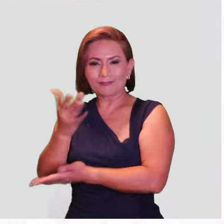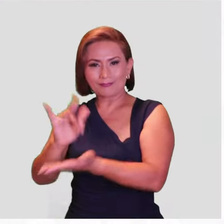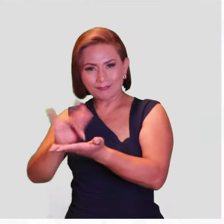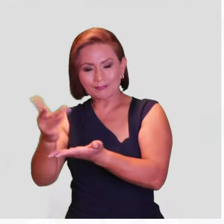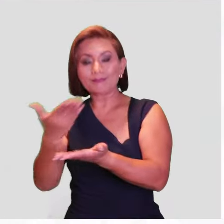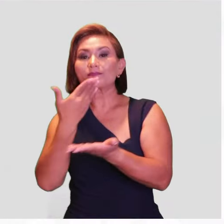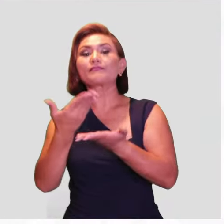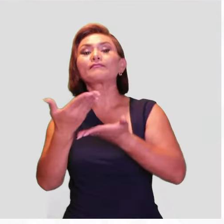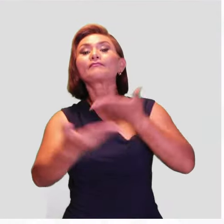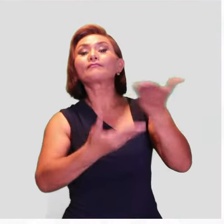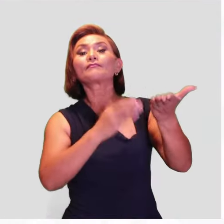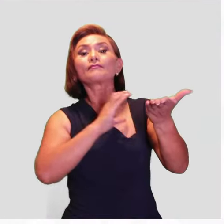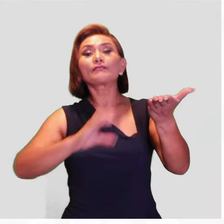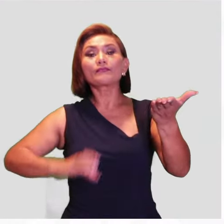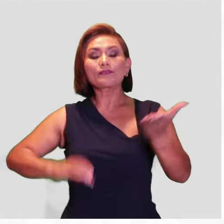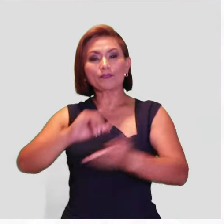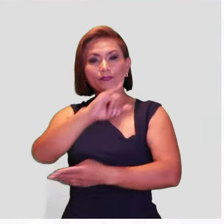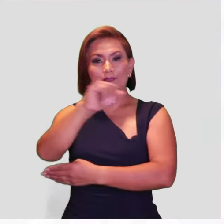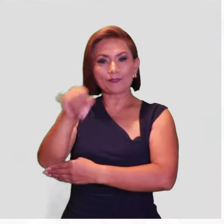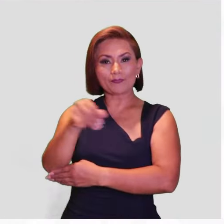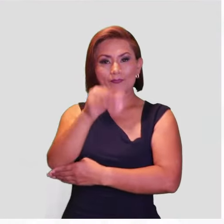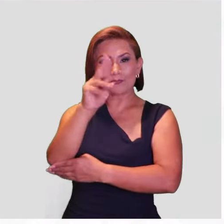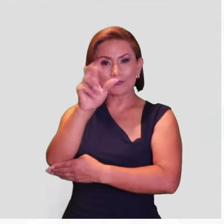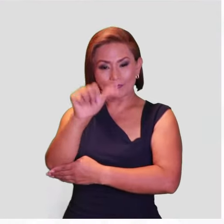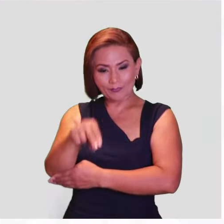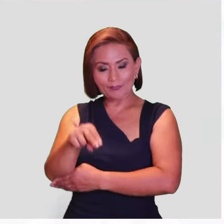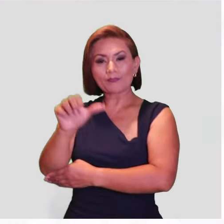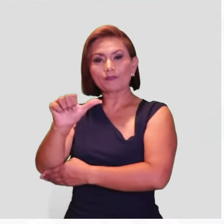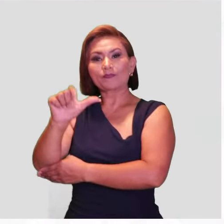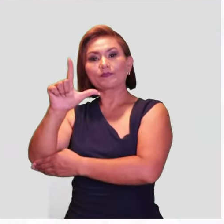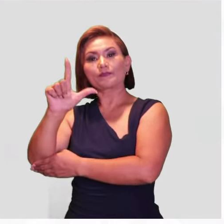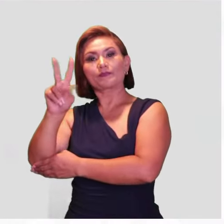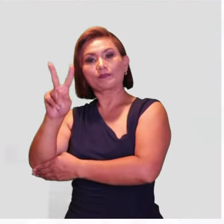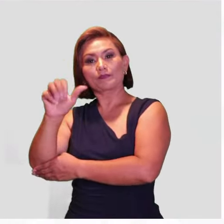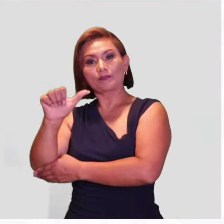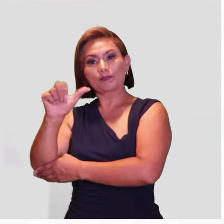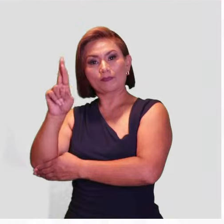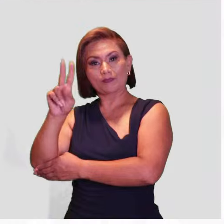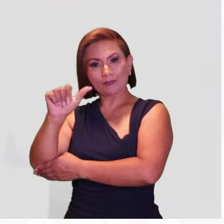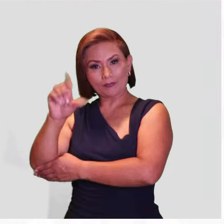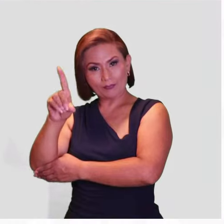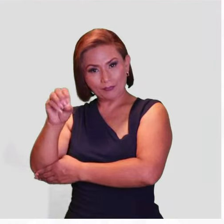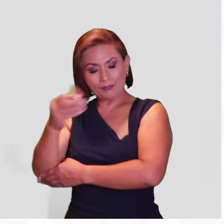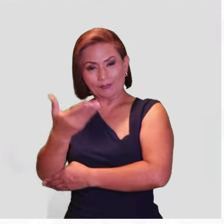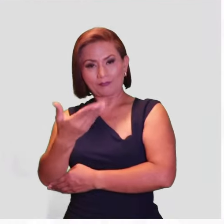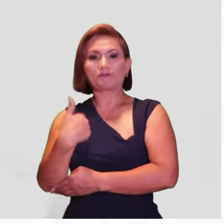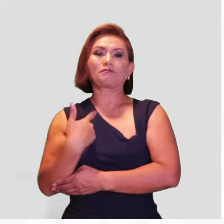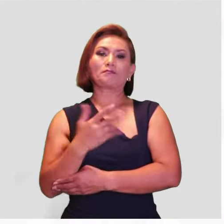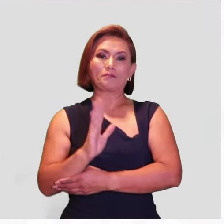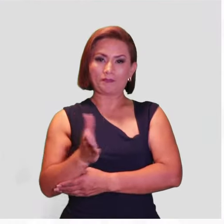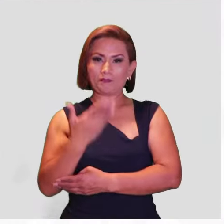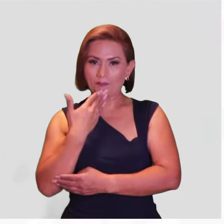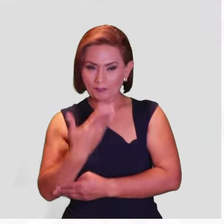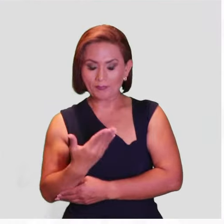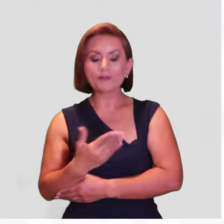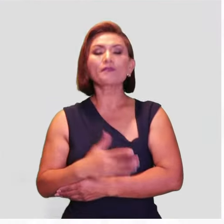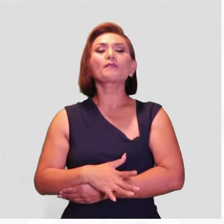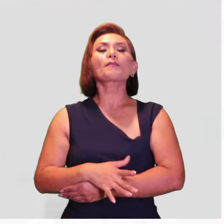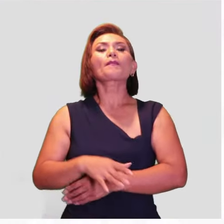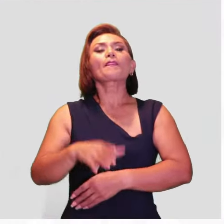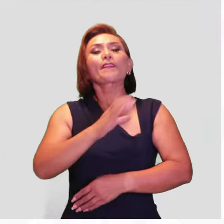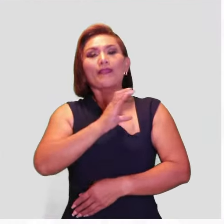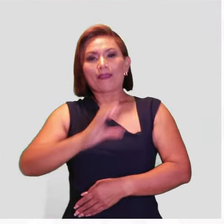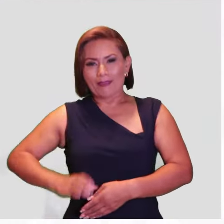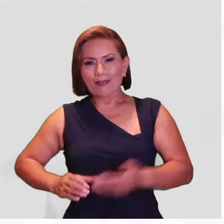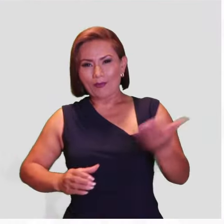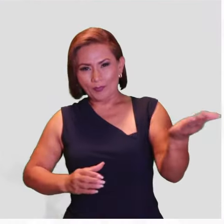seguimos con el candidato Juan Alvarado. De acuerdo al registro que están llevando a cabo en el chat las candidaturas, el candidato Juan Alvarado tiene el